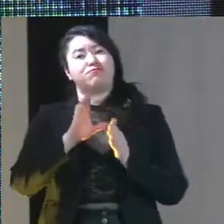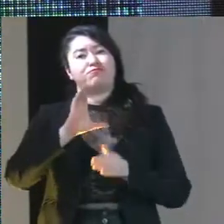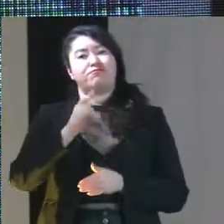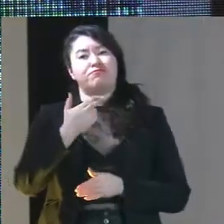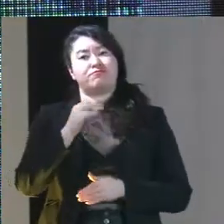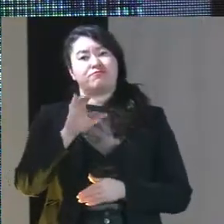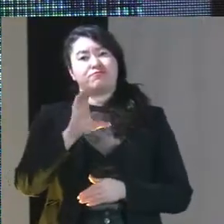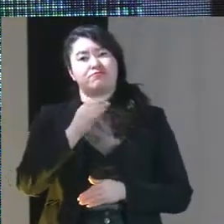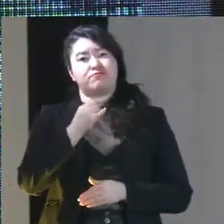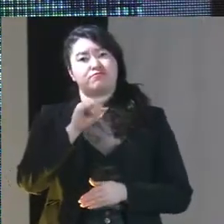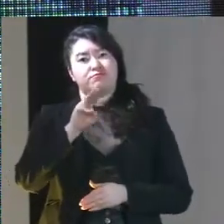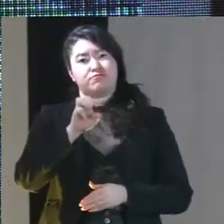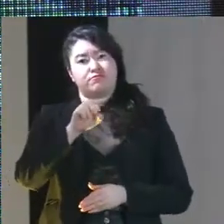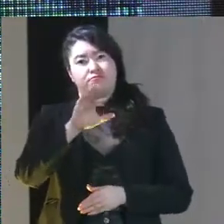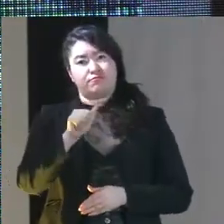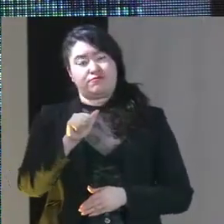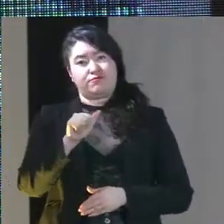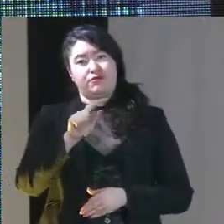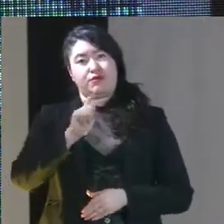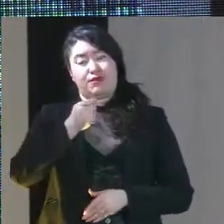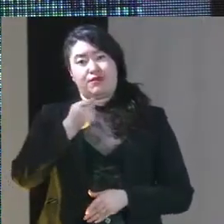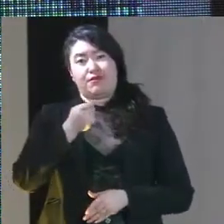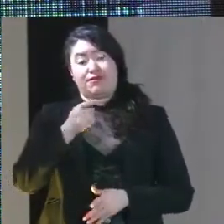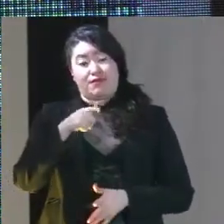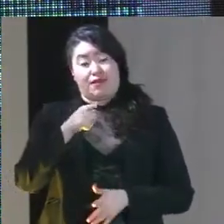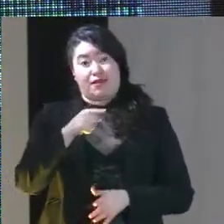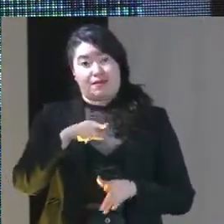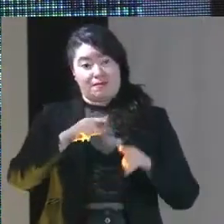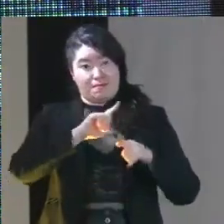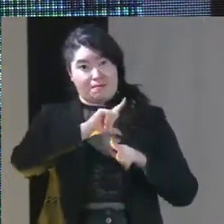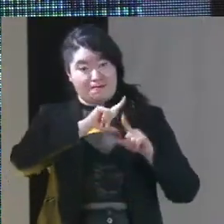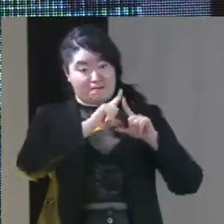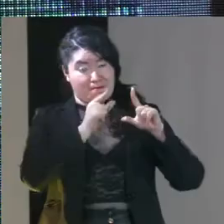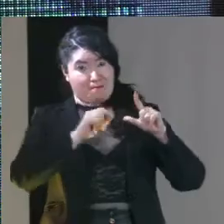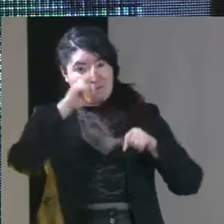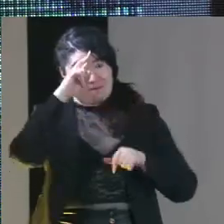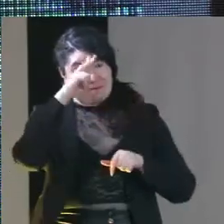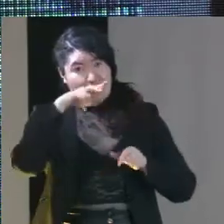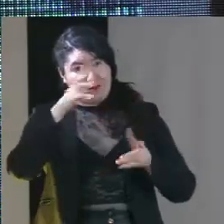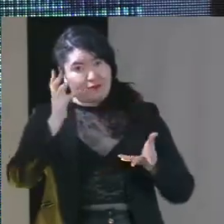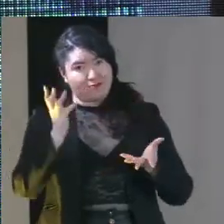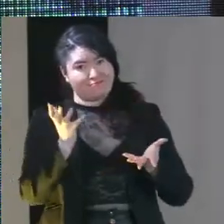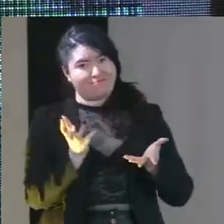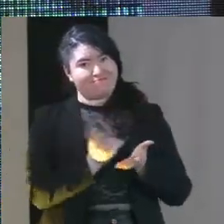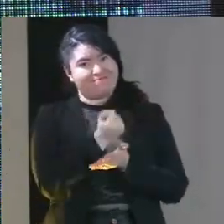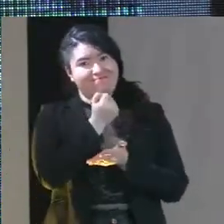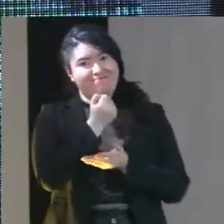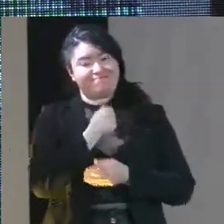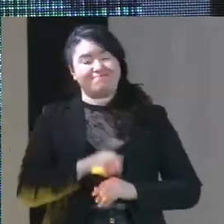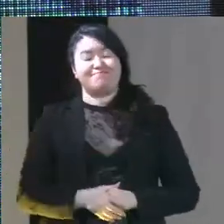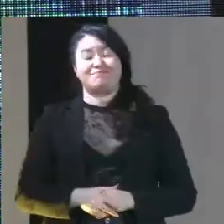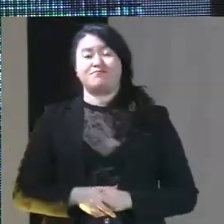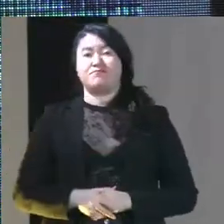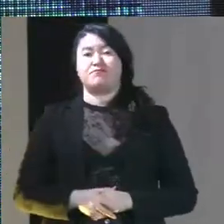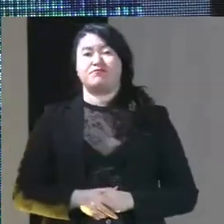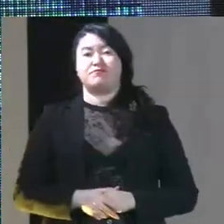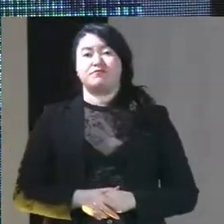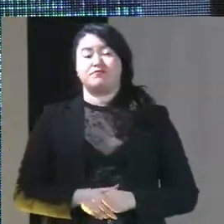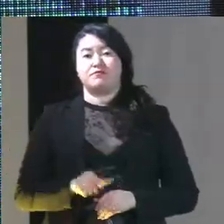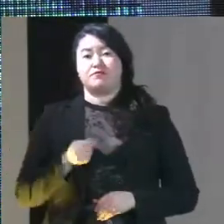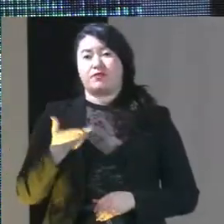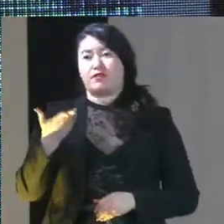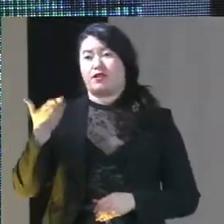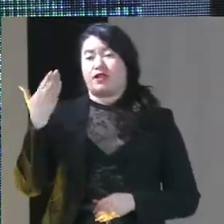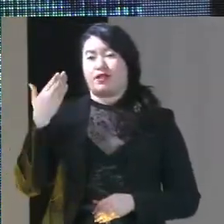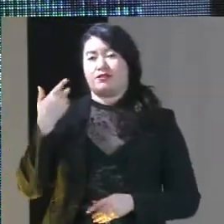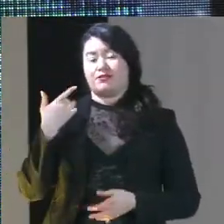fin simbólicamente a la primera conquista de México. De los espantables arqueros nómadas